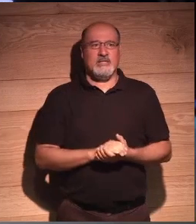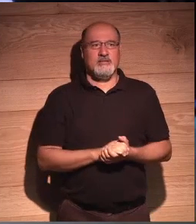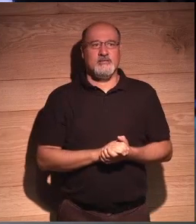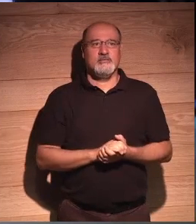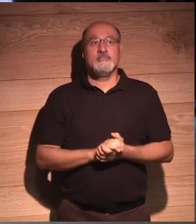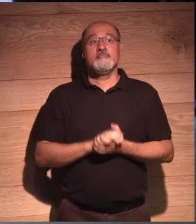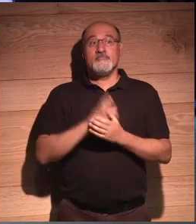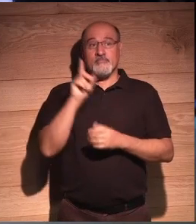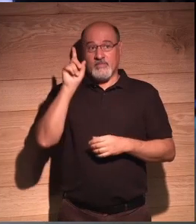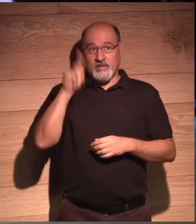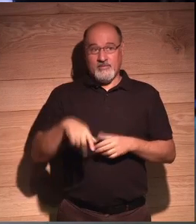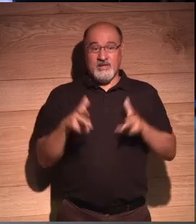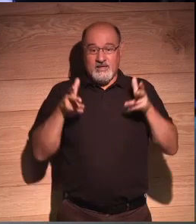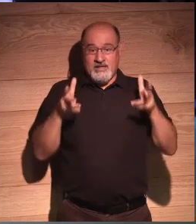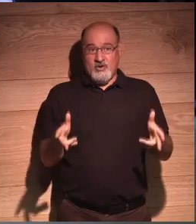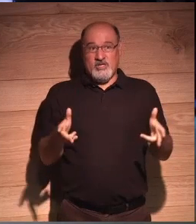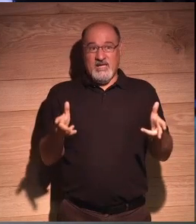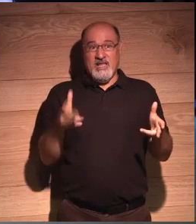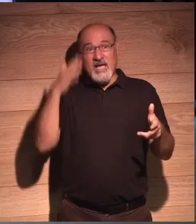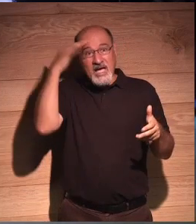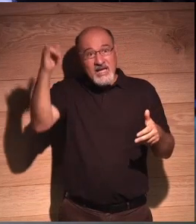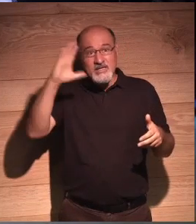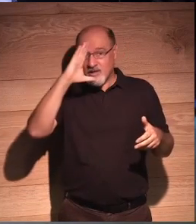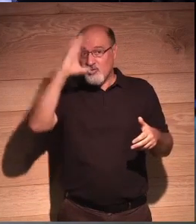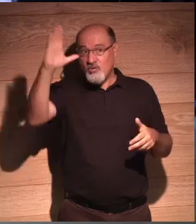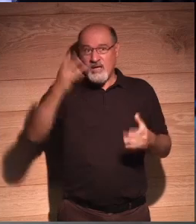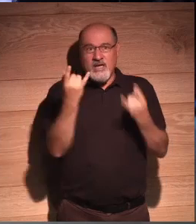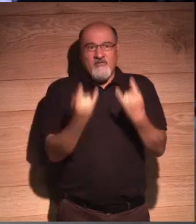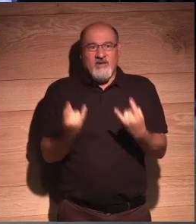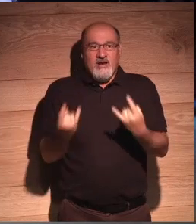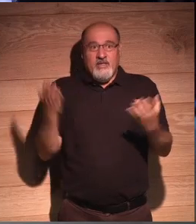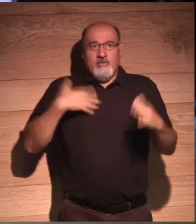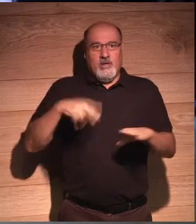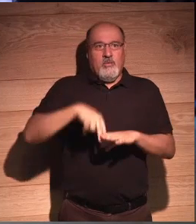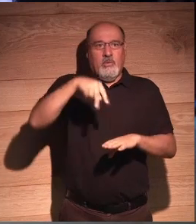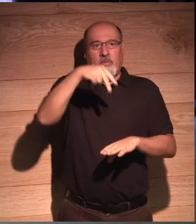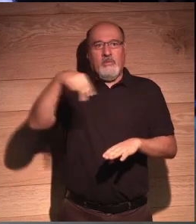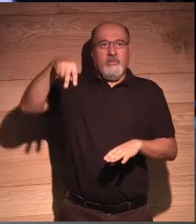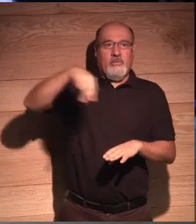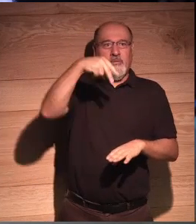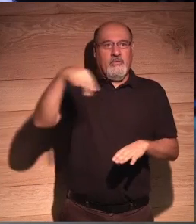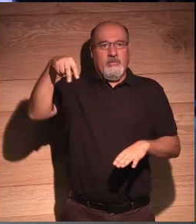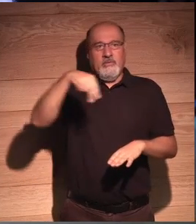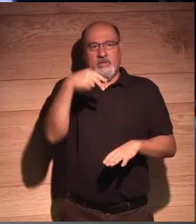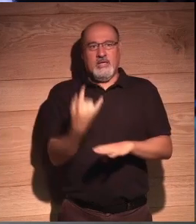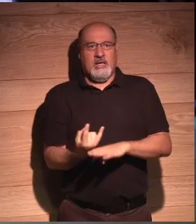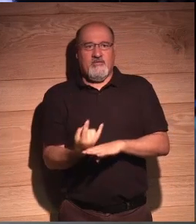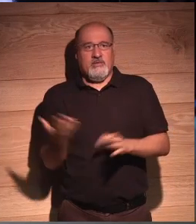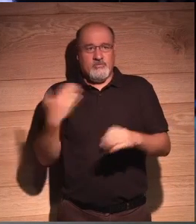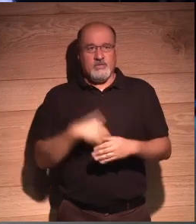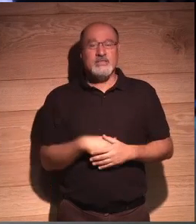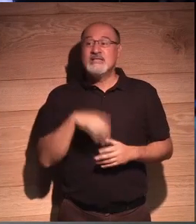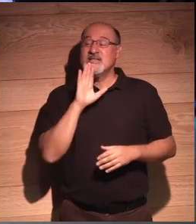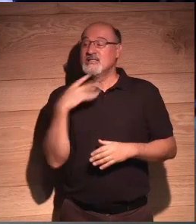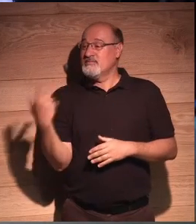Y que dentro del edificio tampoco habría gravedad, lo cual... Claro, menos. Y luego también hablando contigo